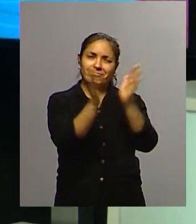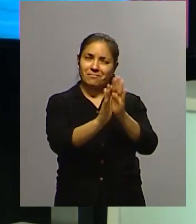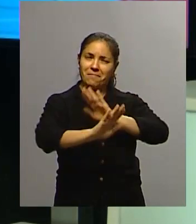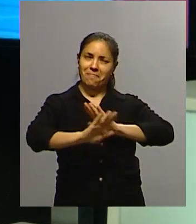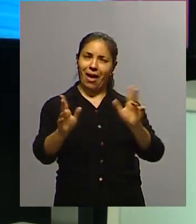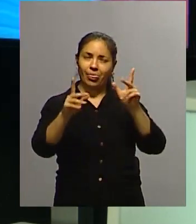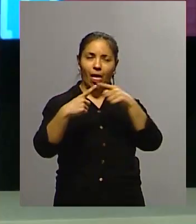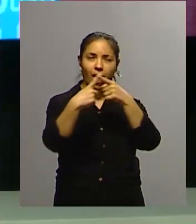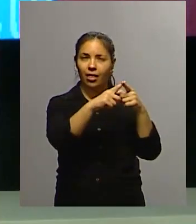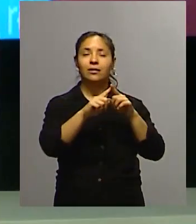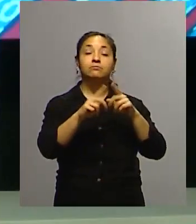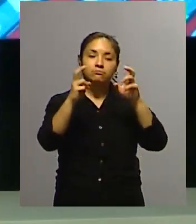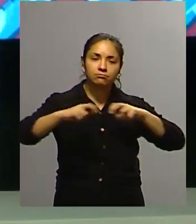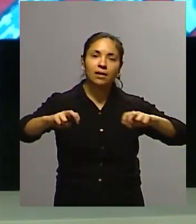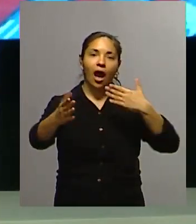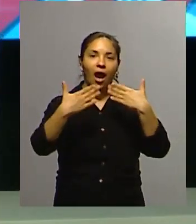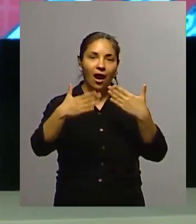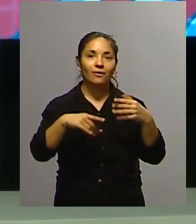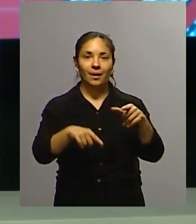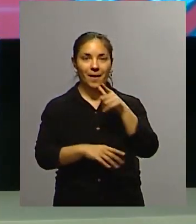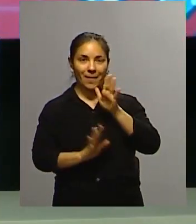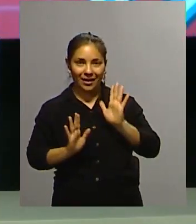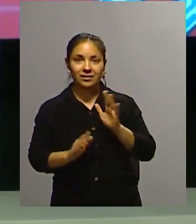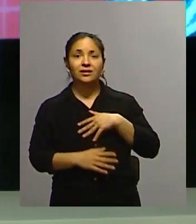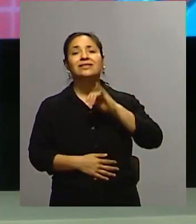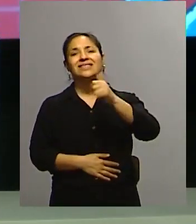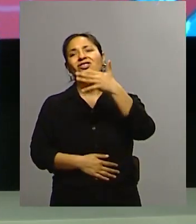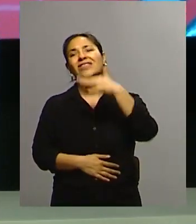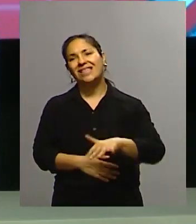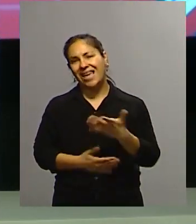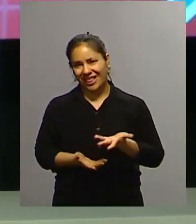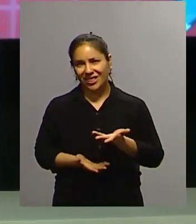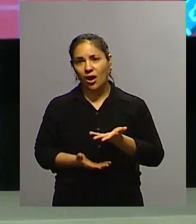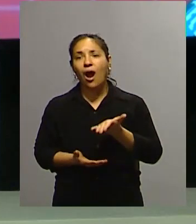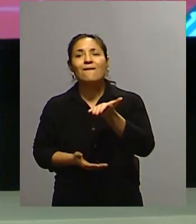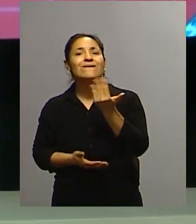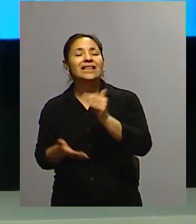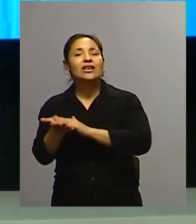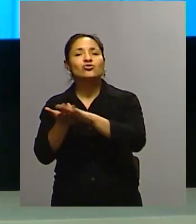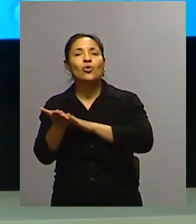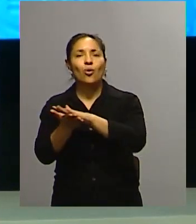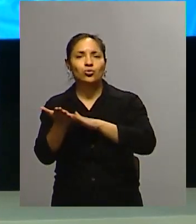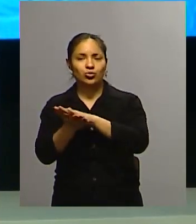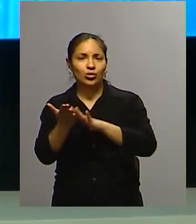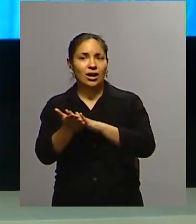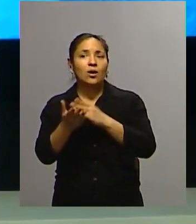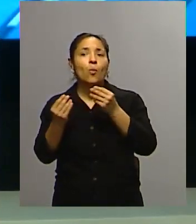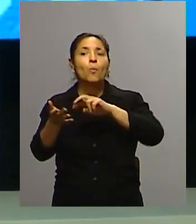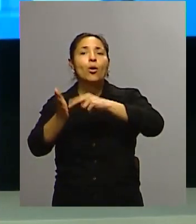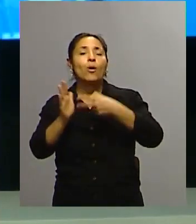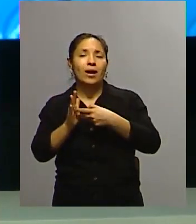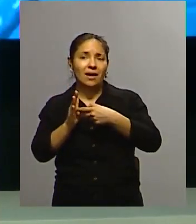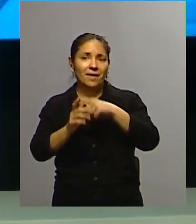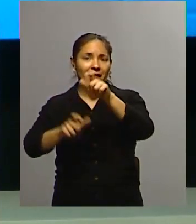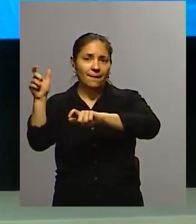un poco más. Pero yo entiendo que sí, porque tenemos una deuda que no le hemos solucionado los problemas a la gente y nos ven